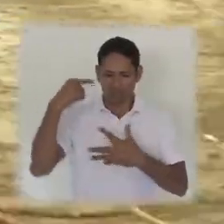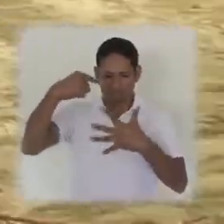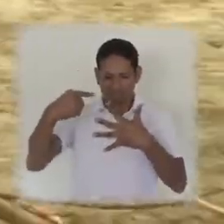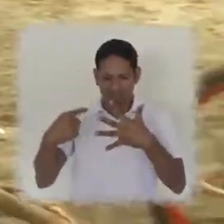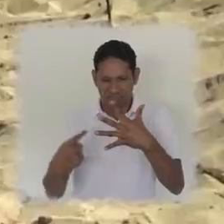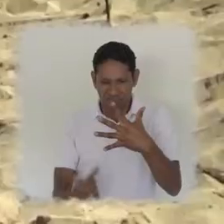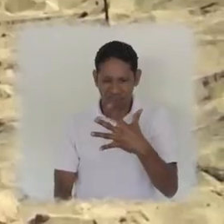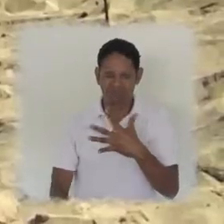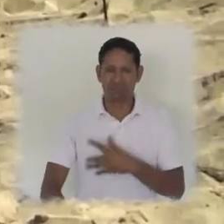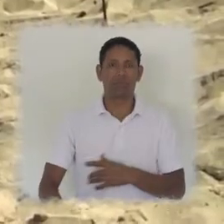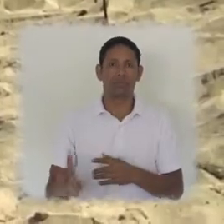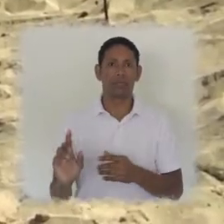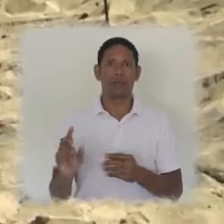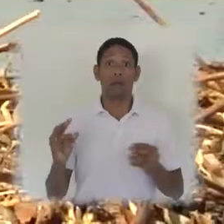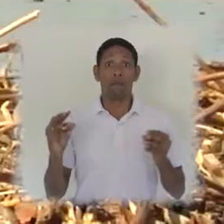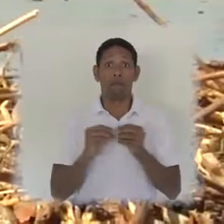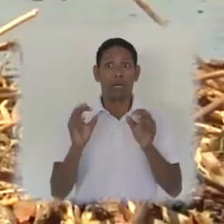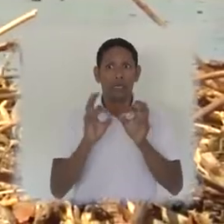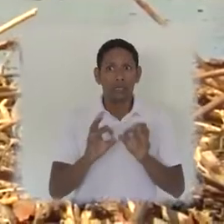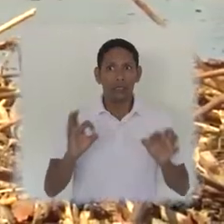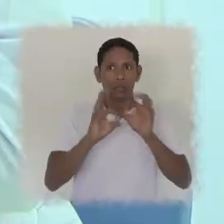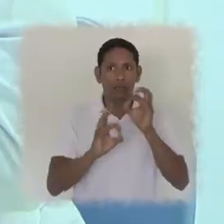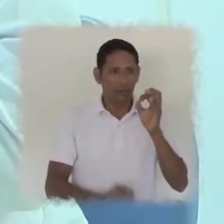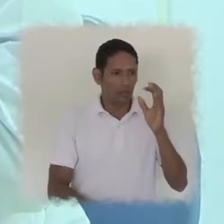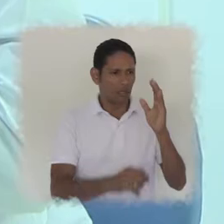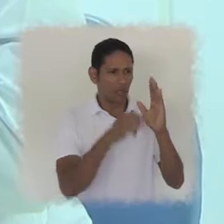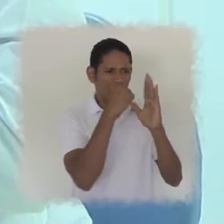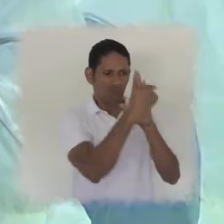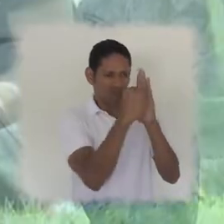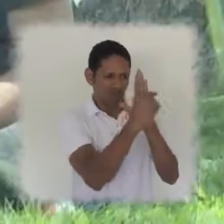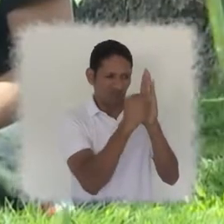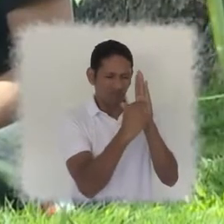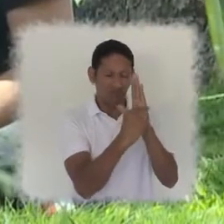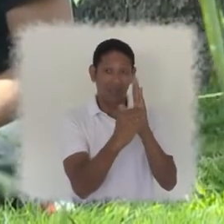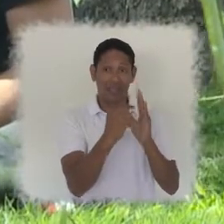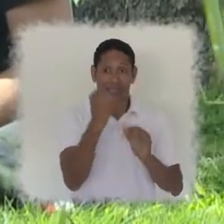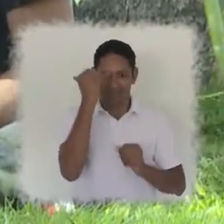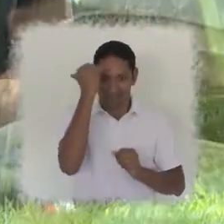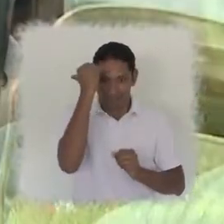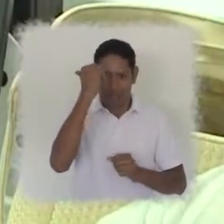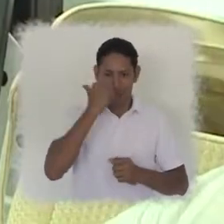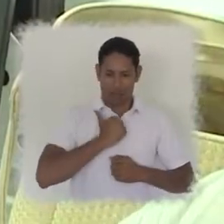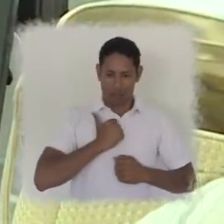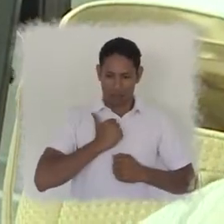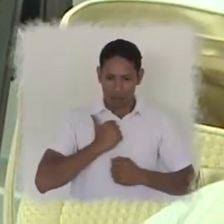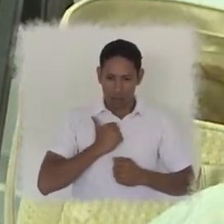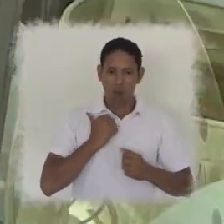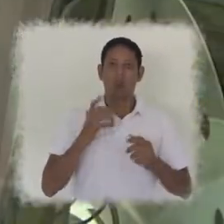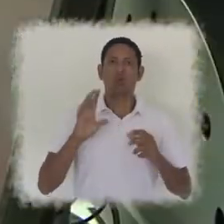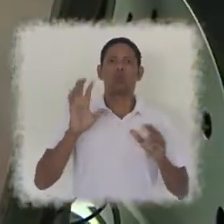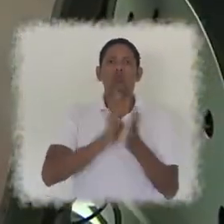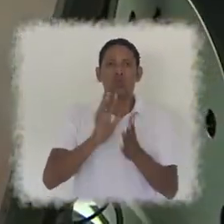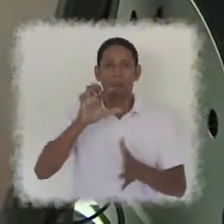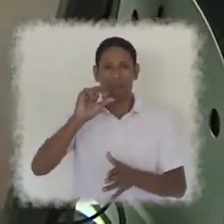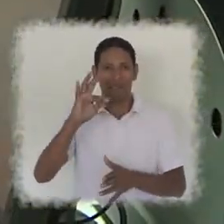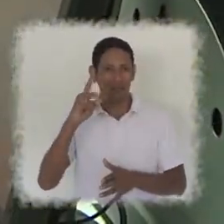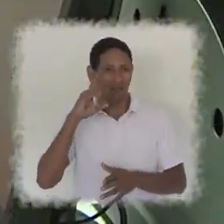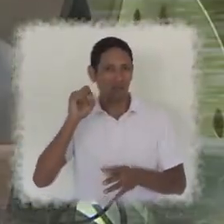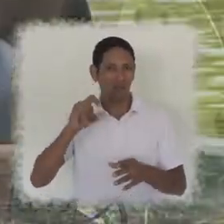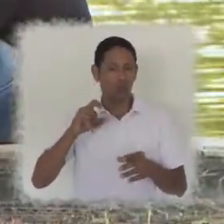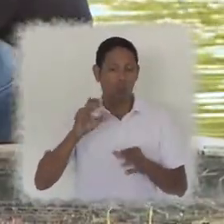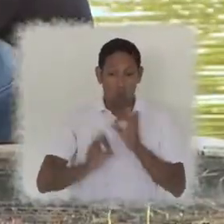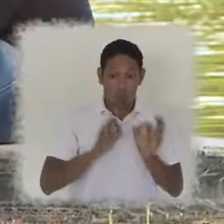favorabilidad, prevalencia y responsabilidad. Asimismo, describen los lineamientos para temas como derechos de autor, derechos patrimoniales